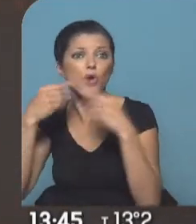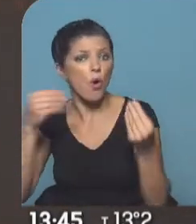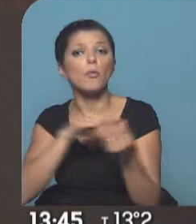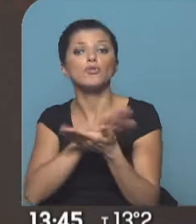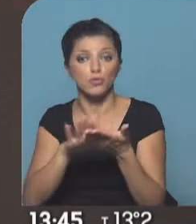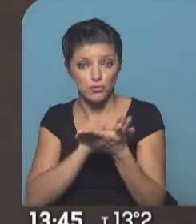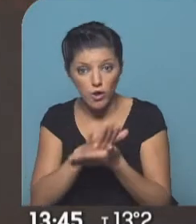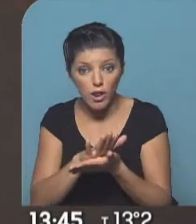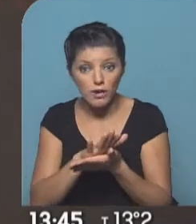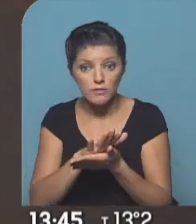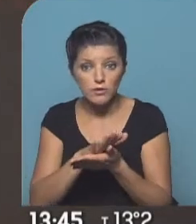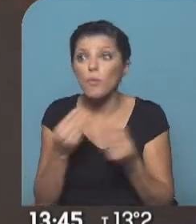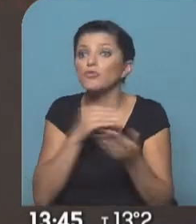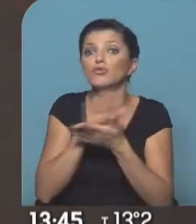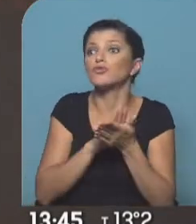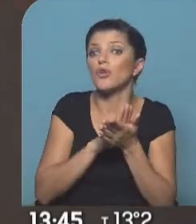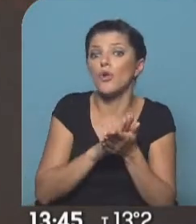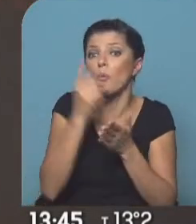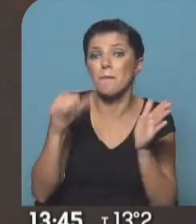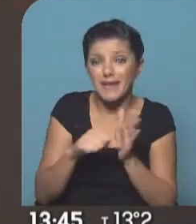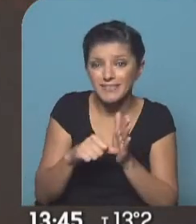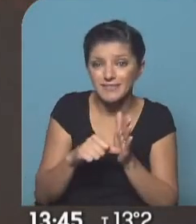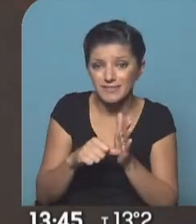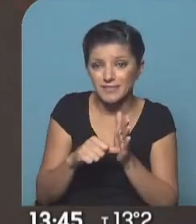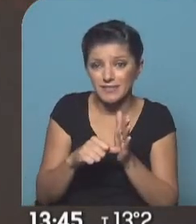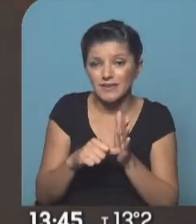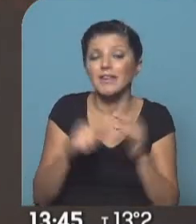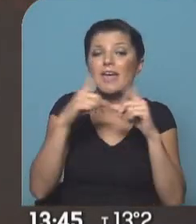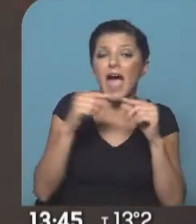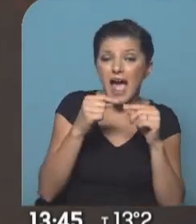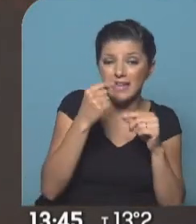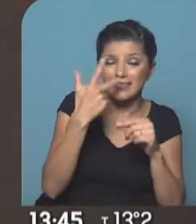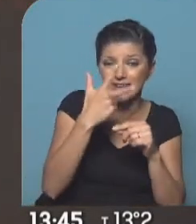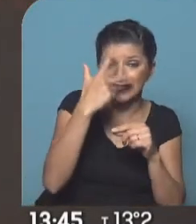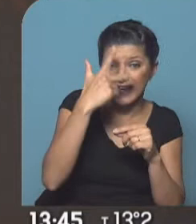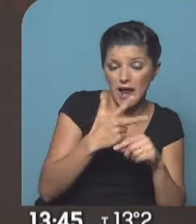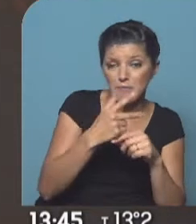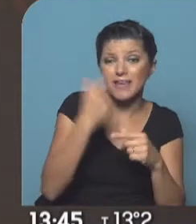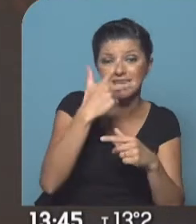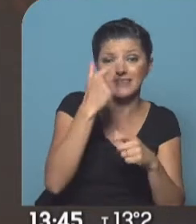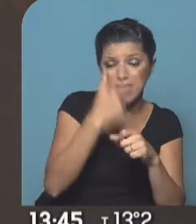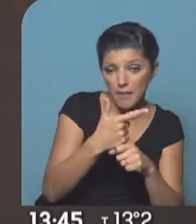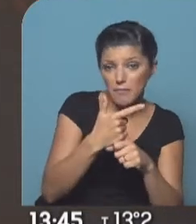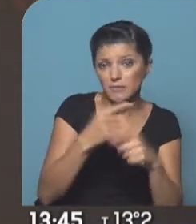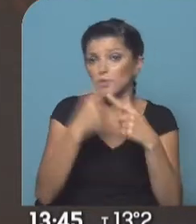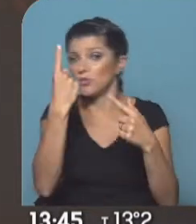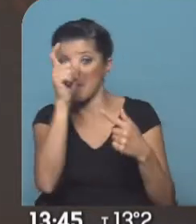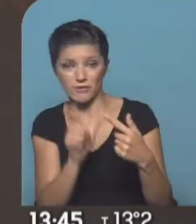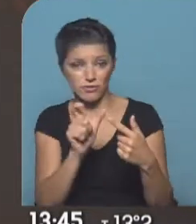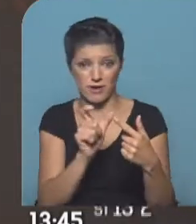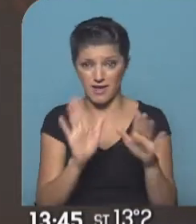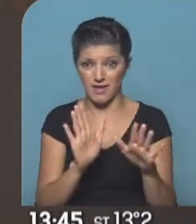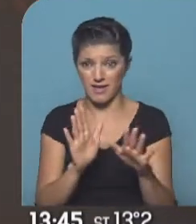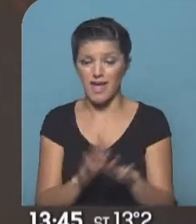se resuelve la situación en un país en el que hay 3 veces el número de armas que la población? Es decir, hay 20 millones de armas para 6 millones